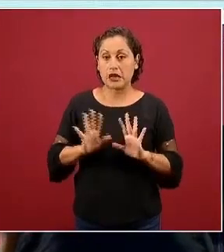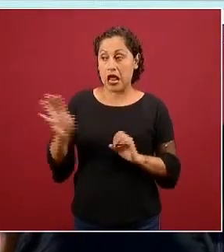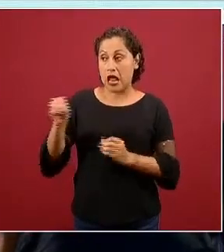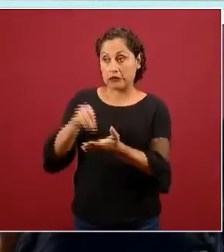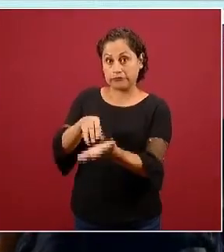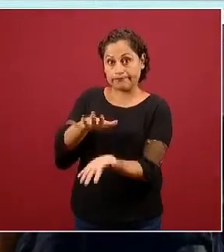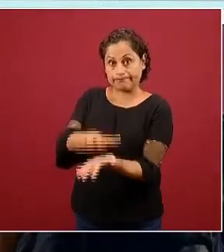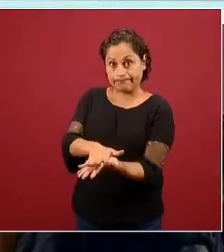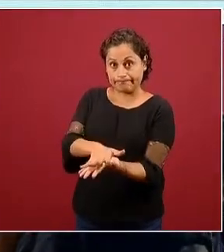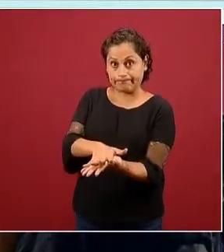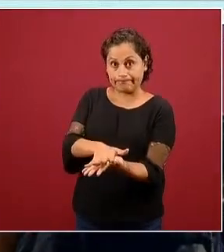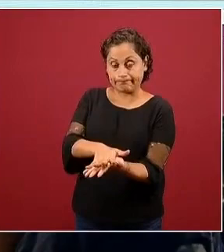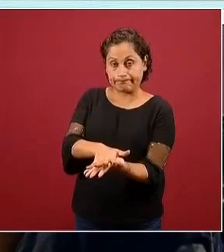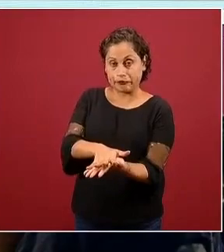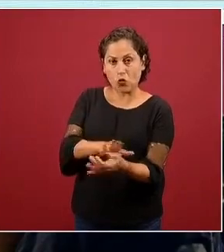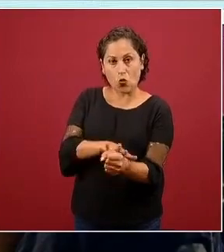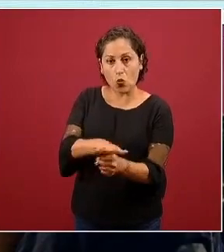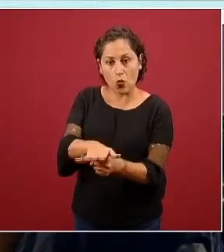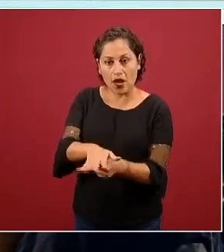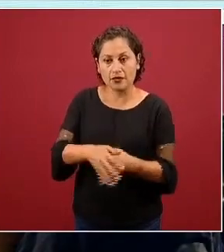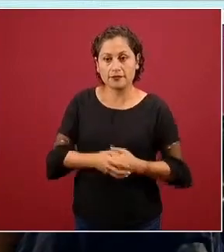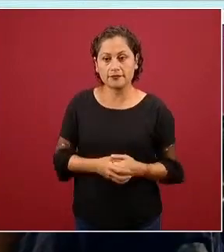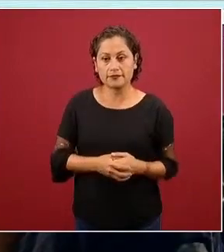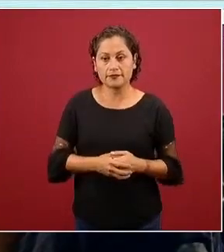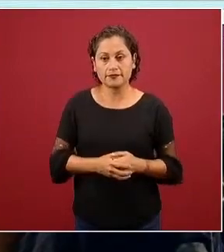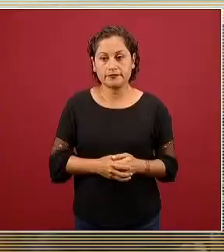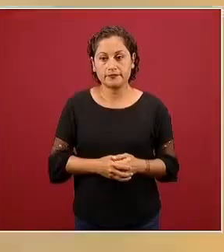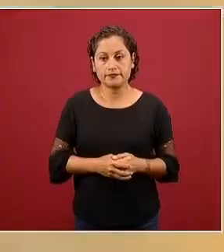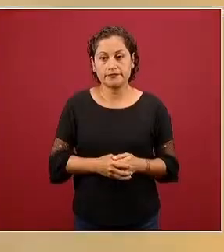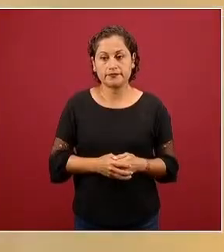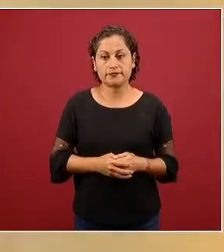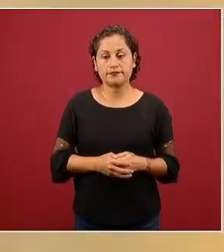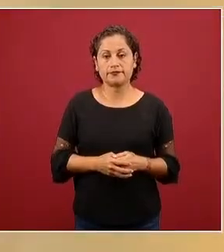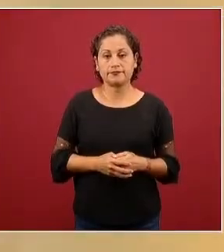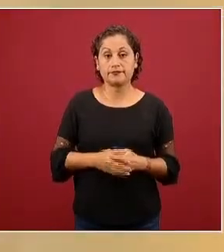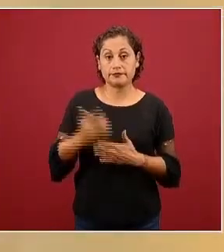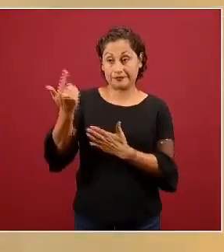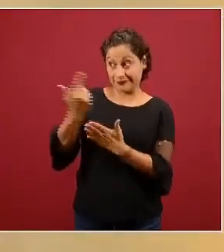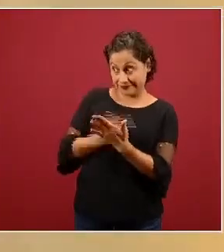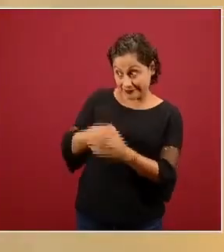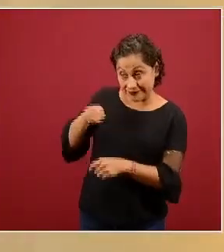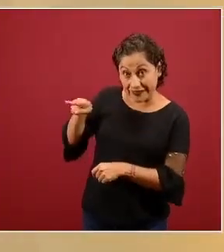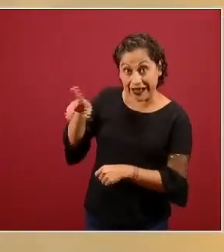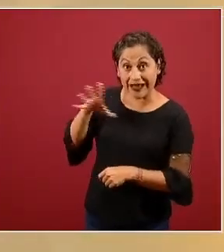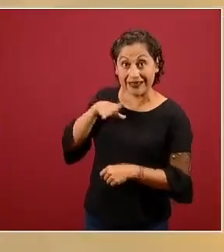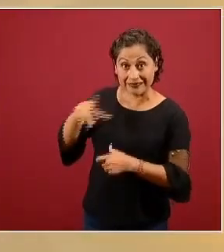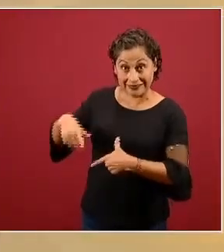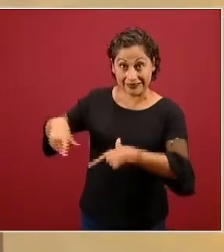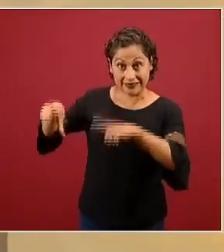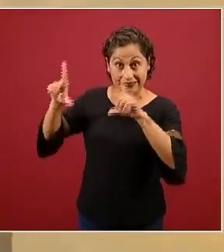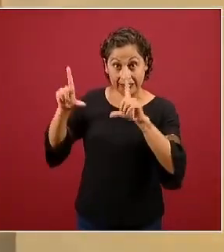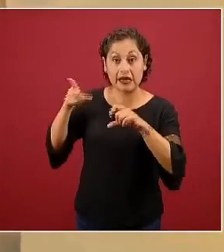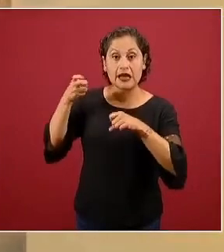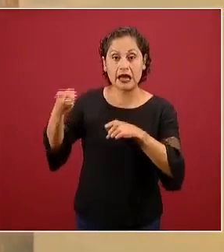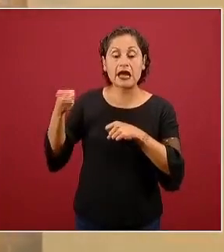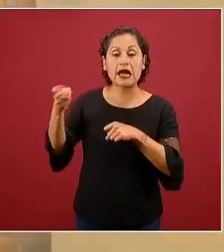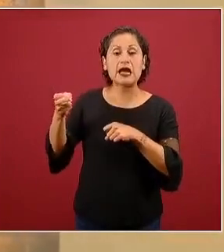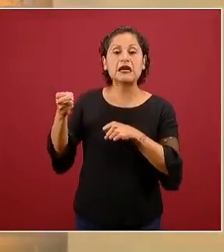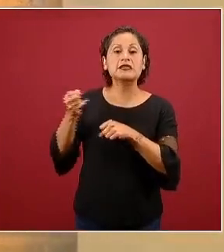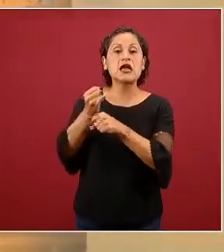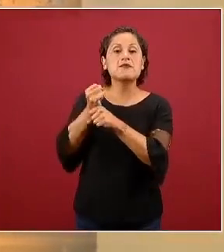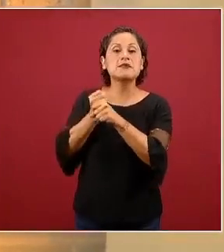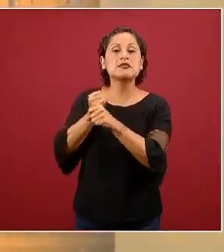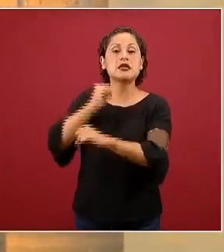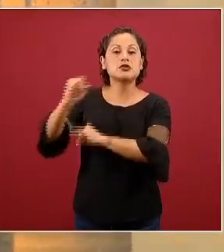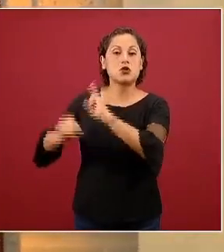reportados en la población adolescente. Quiero comentarles que estos diagnósticos, que son de un artículo internacional, también